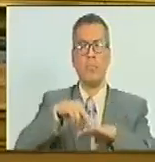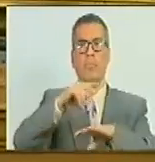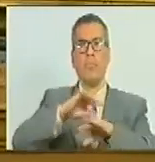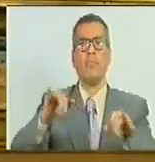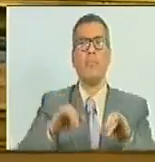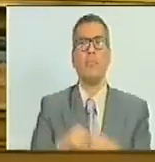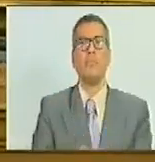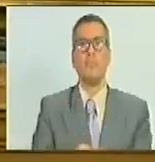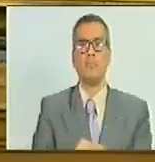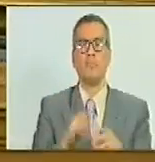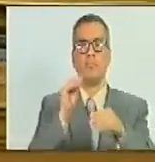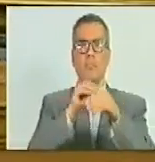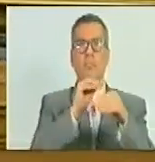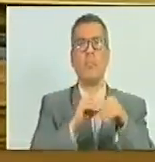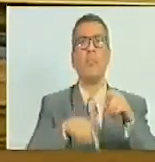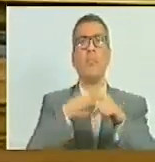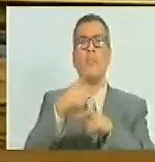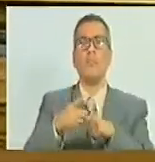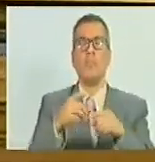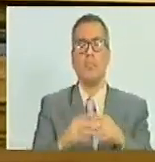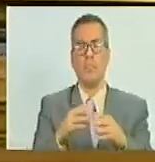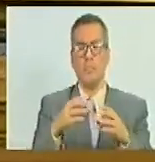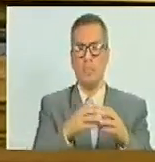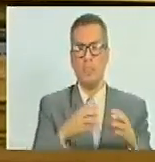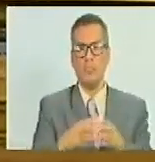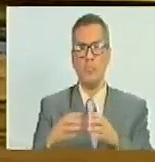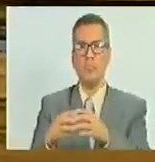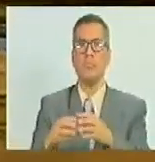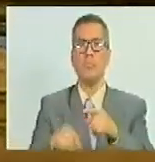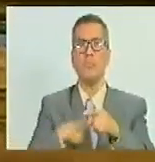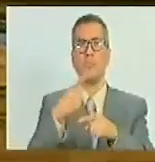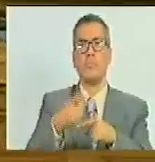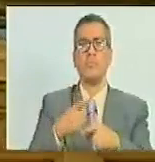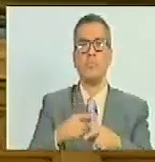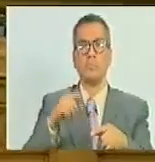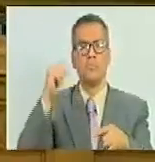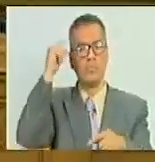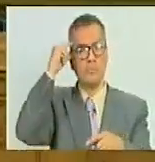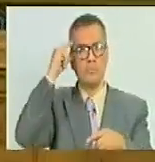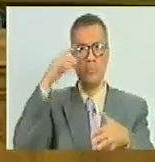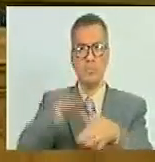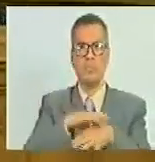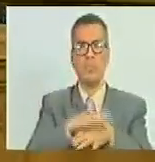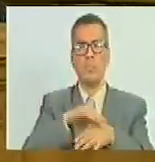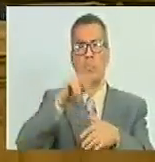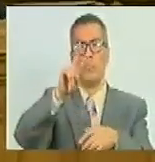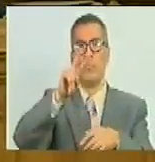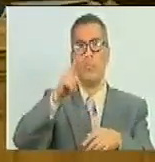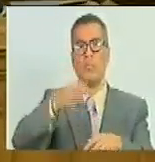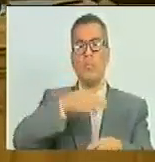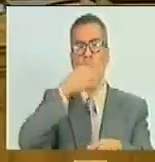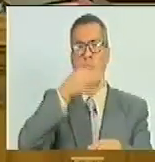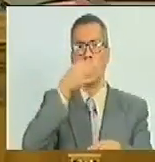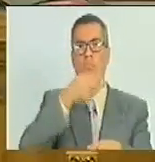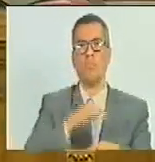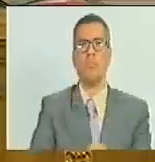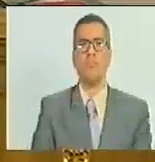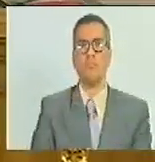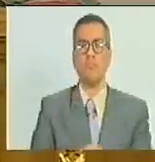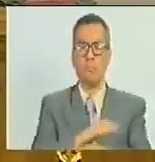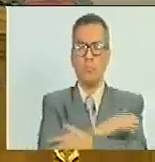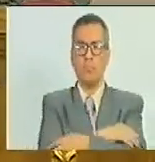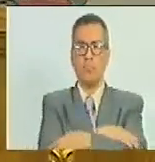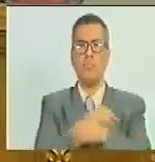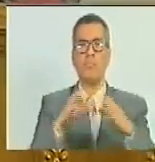sesión y se convoca para la próxima sesión ordinaria el próximo día martes a las 2:30 de la tarde. Un